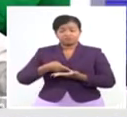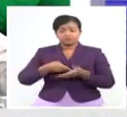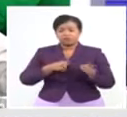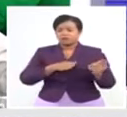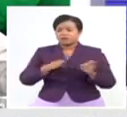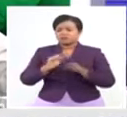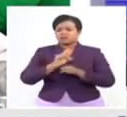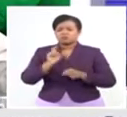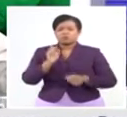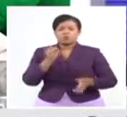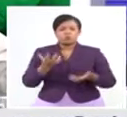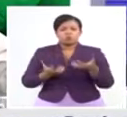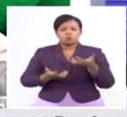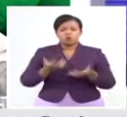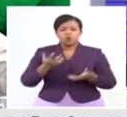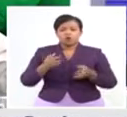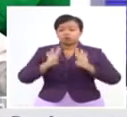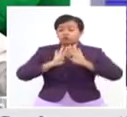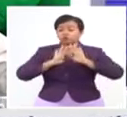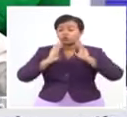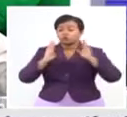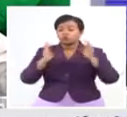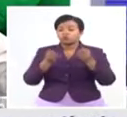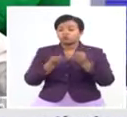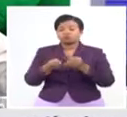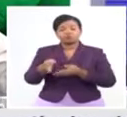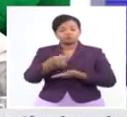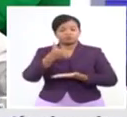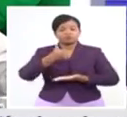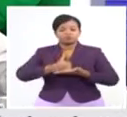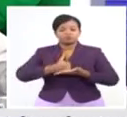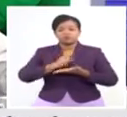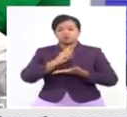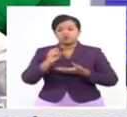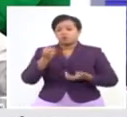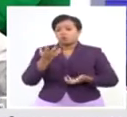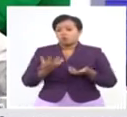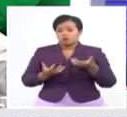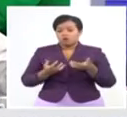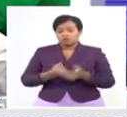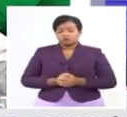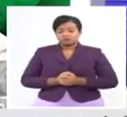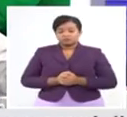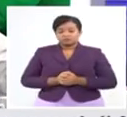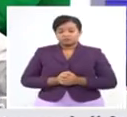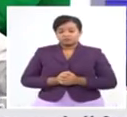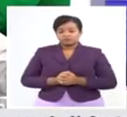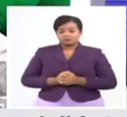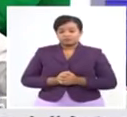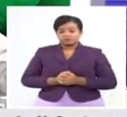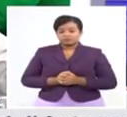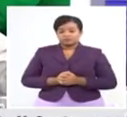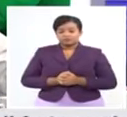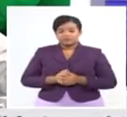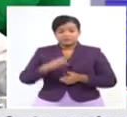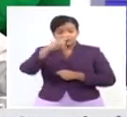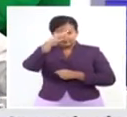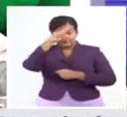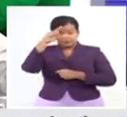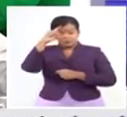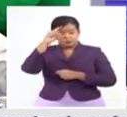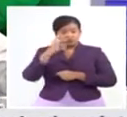Cienfuegos, todos del municipio de Cienfuegos. Los 3 fallecidos de la provincia de Santi Espíritu, de